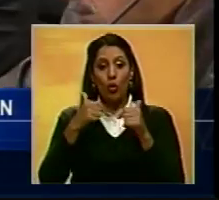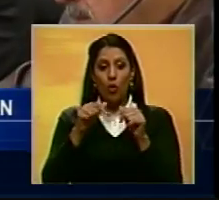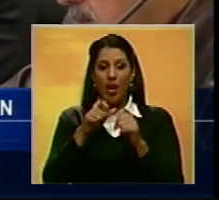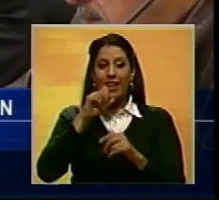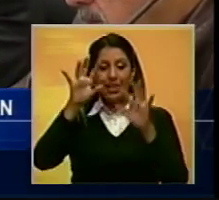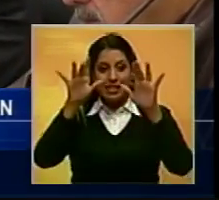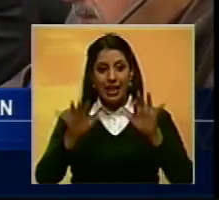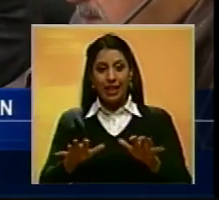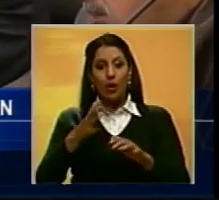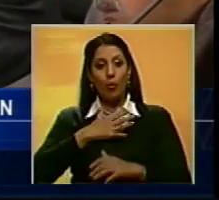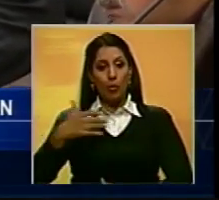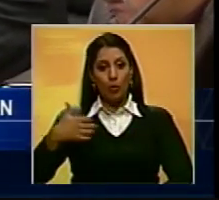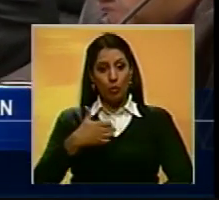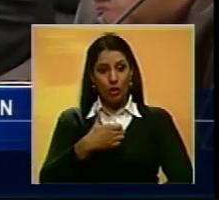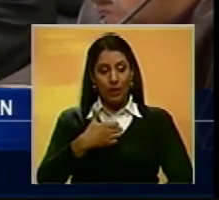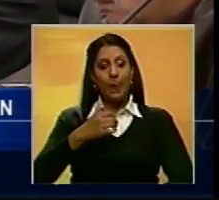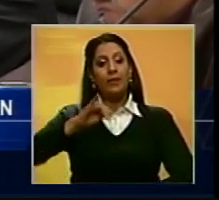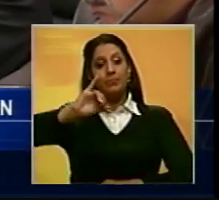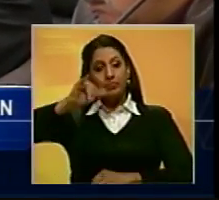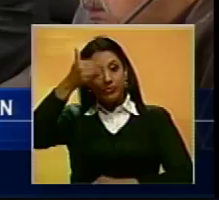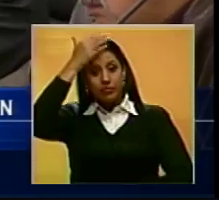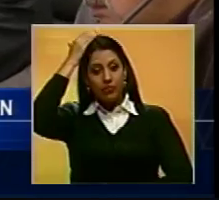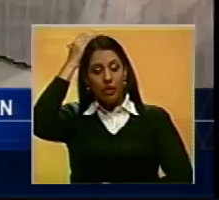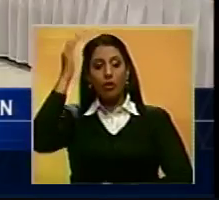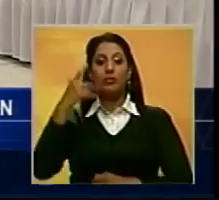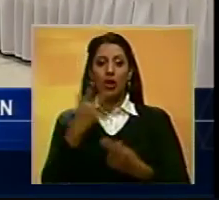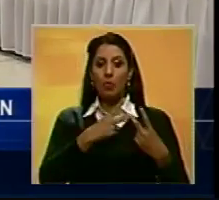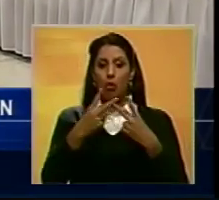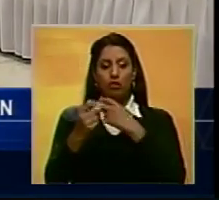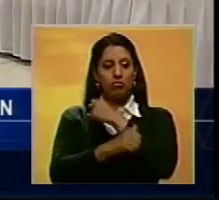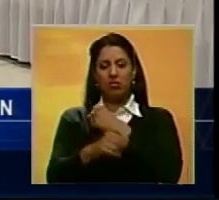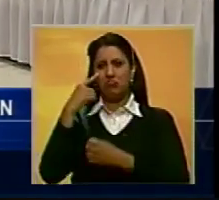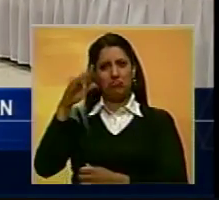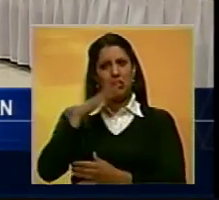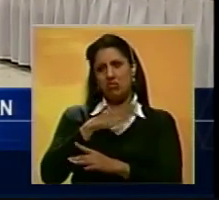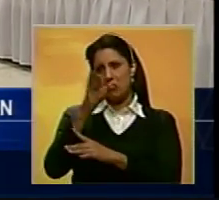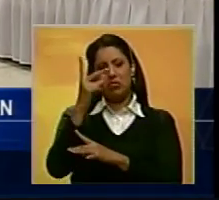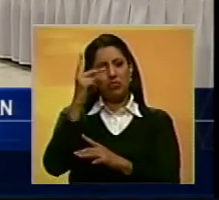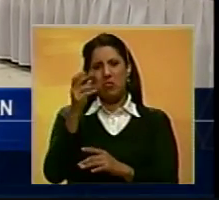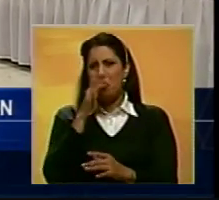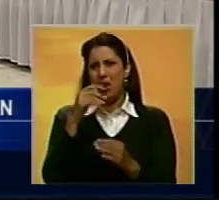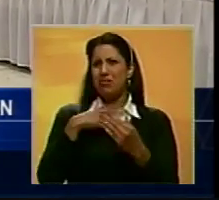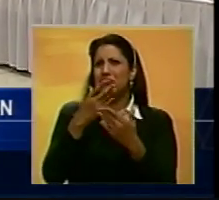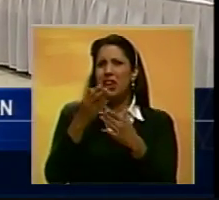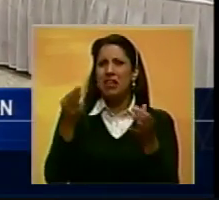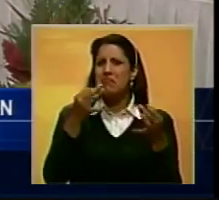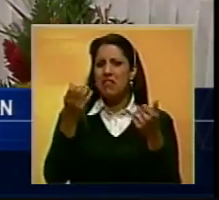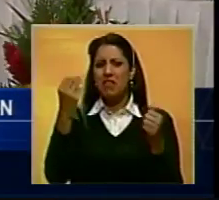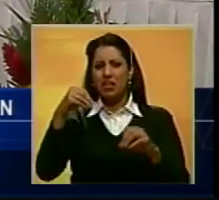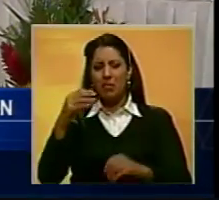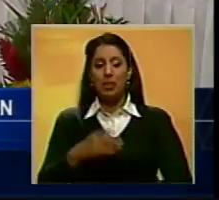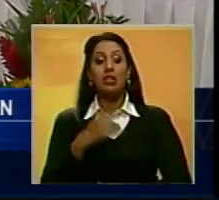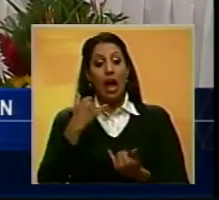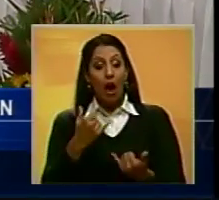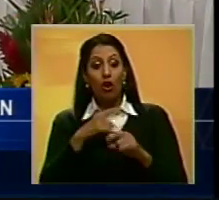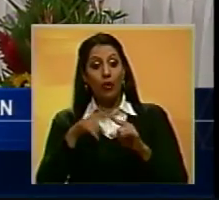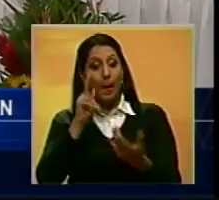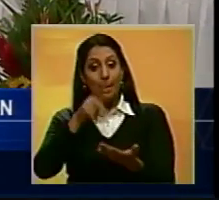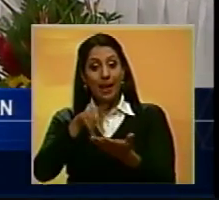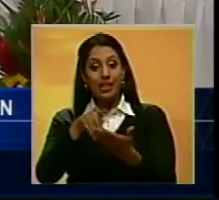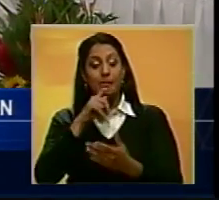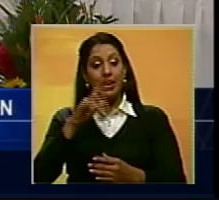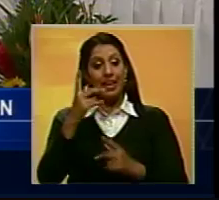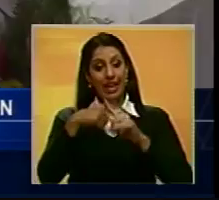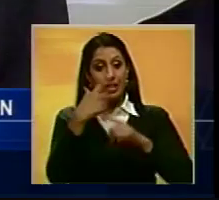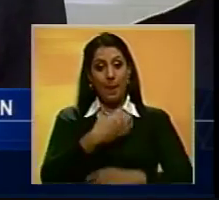Jesús Torrealba. Voluntad Popular no envió representante por considerar que no había condiciones suficientes. También participaron los